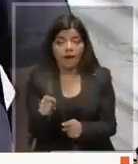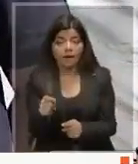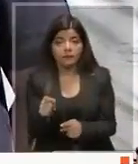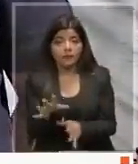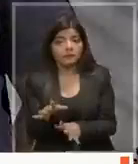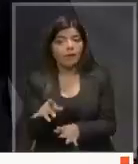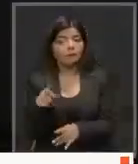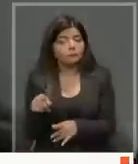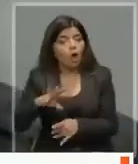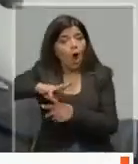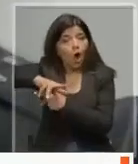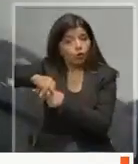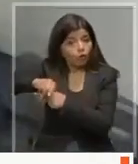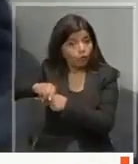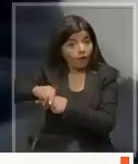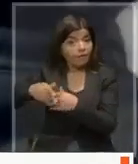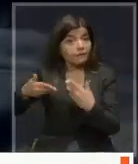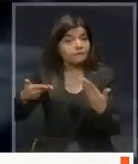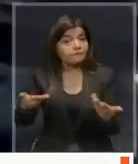encargo por robo.